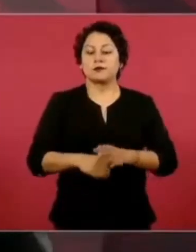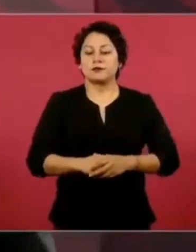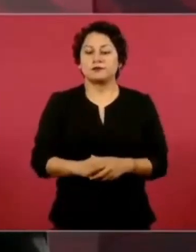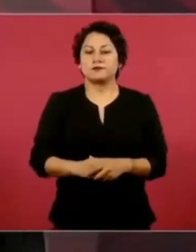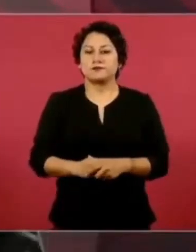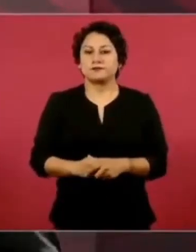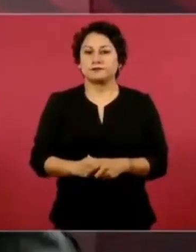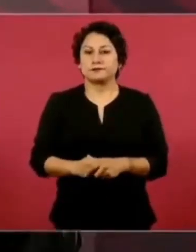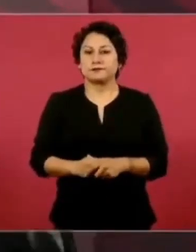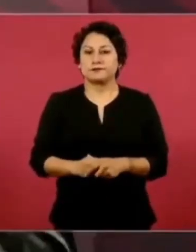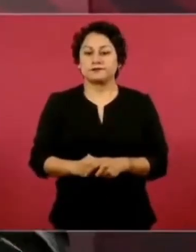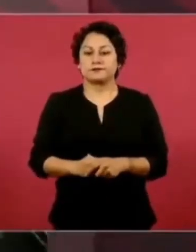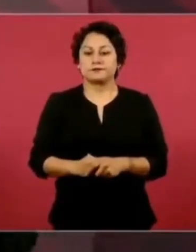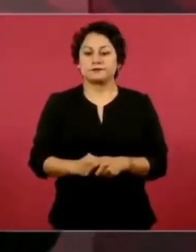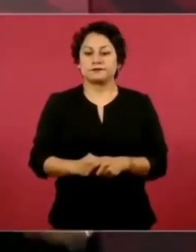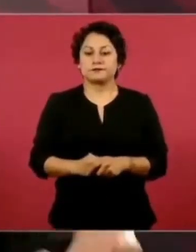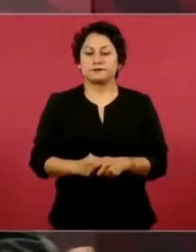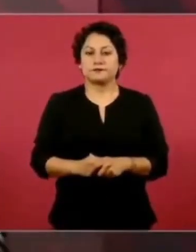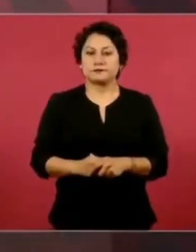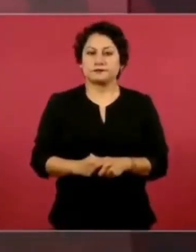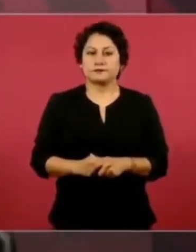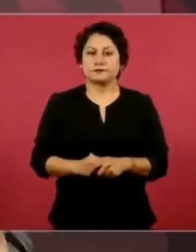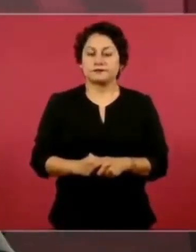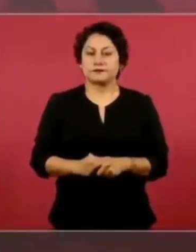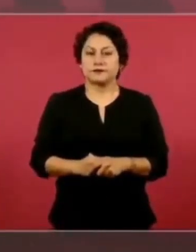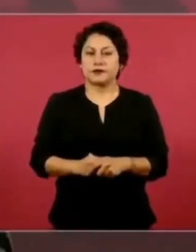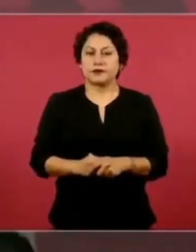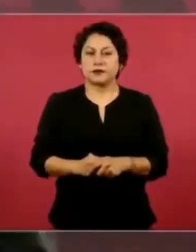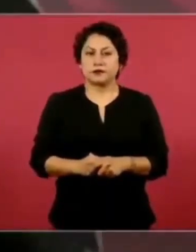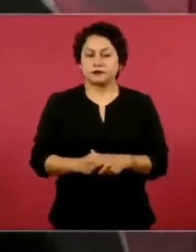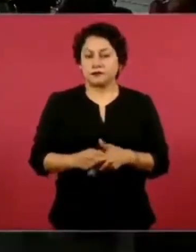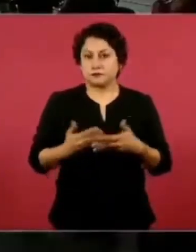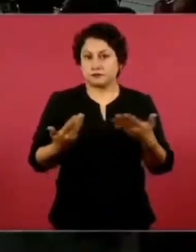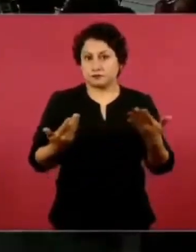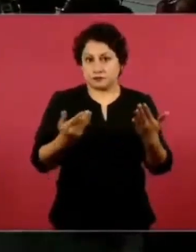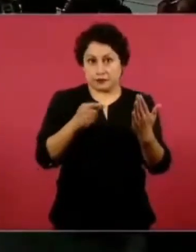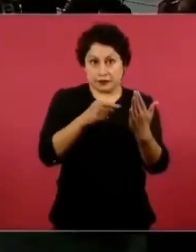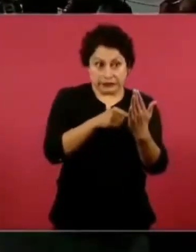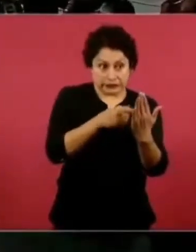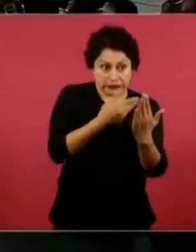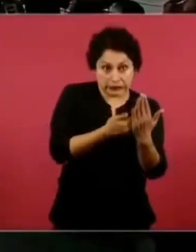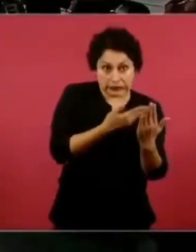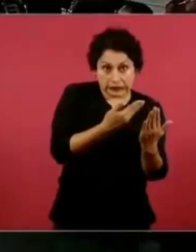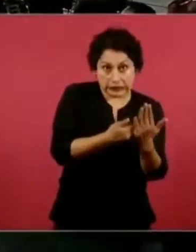se establece que debemos de mantener